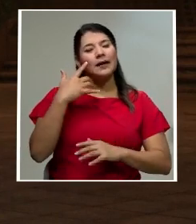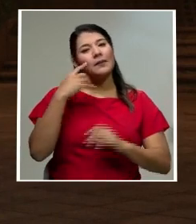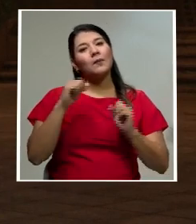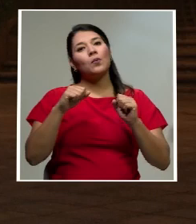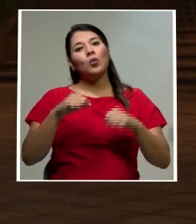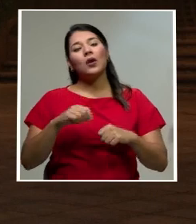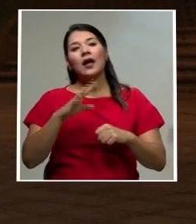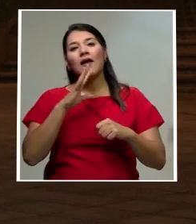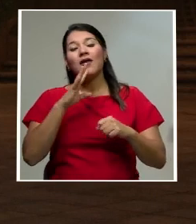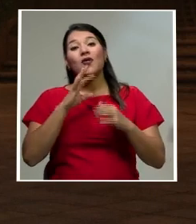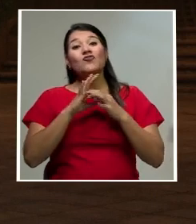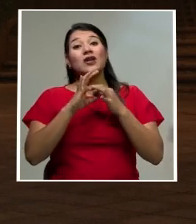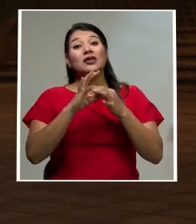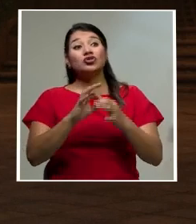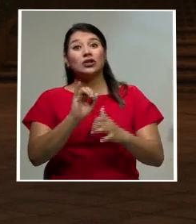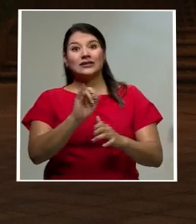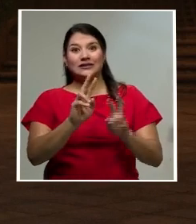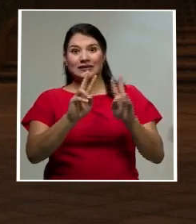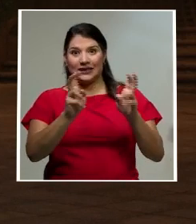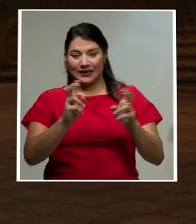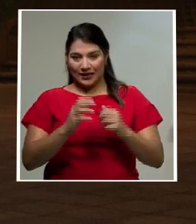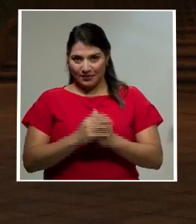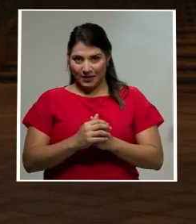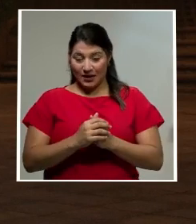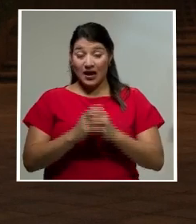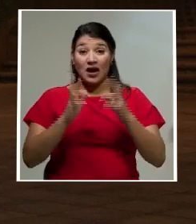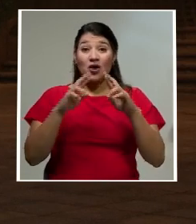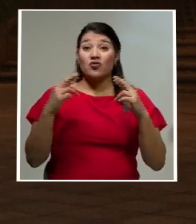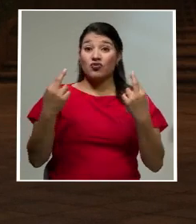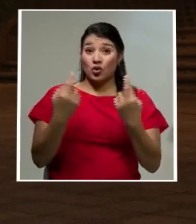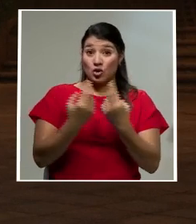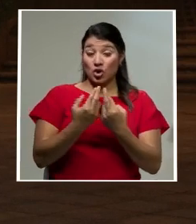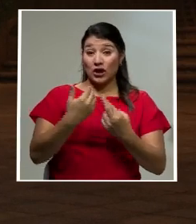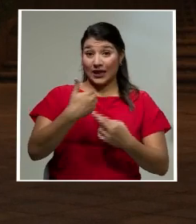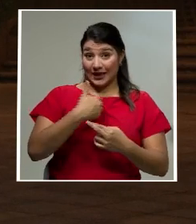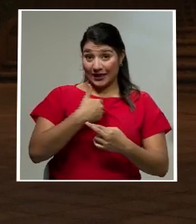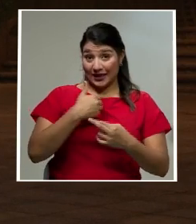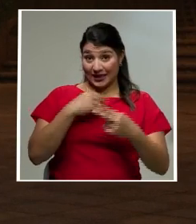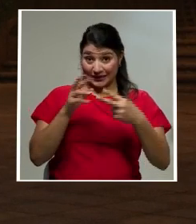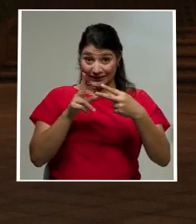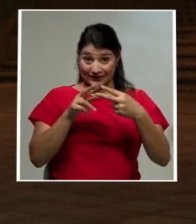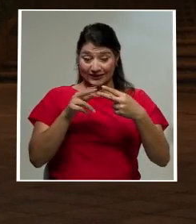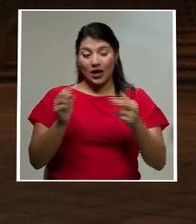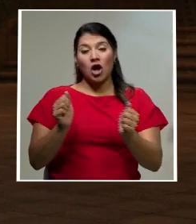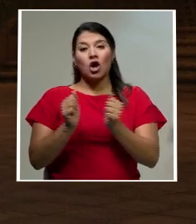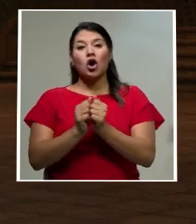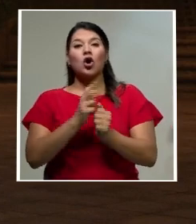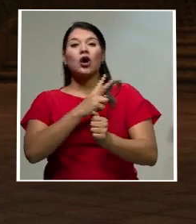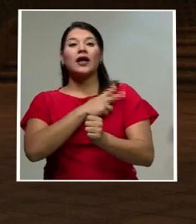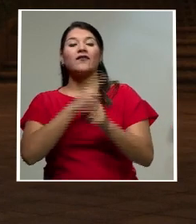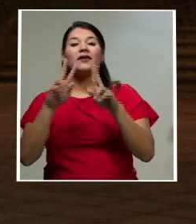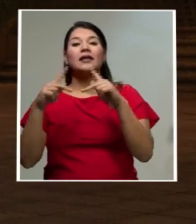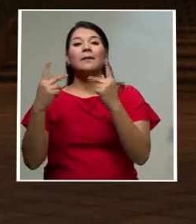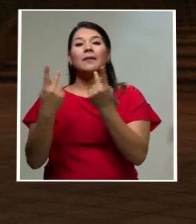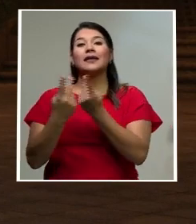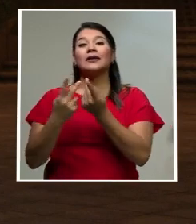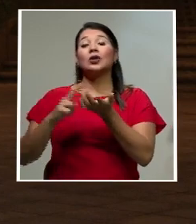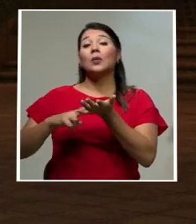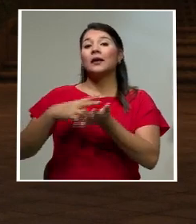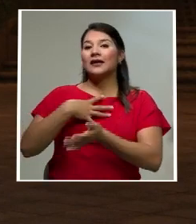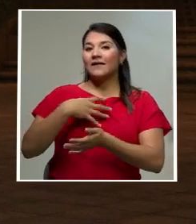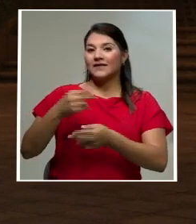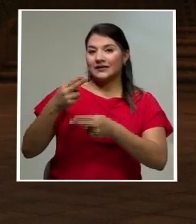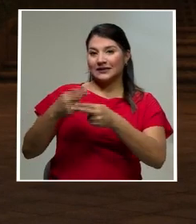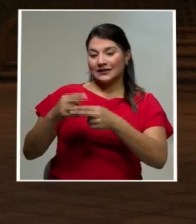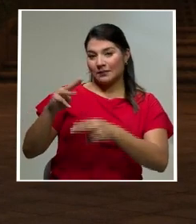hablar sobre esta temática, una reunión que tenía con la jefa de fracción del Partido de Liberación Nacional, María José Corrales. Pero vamos a